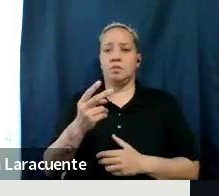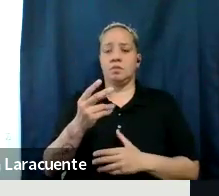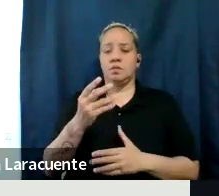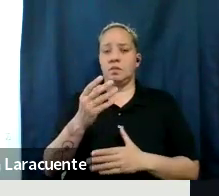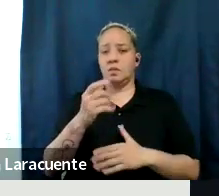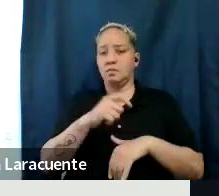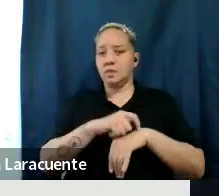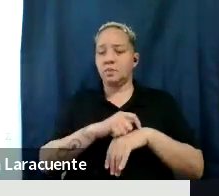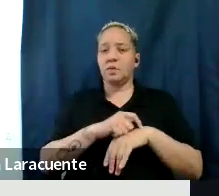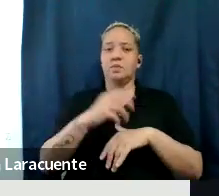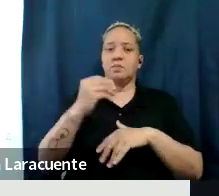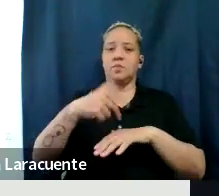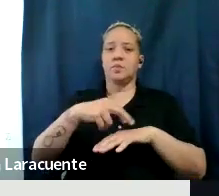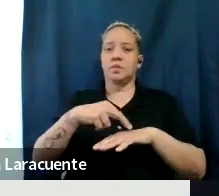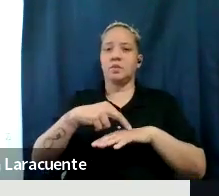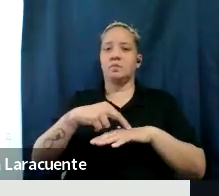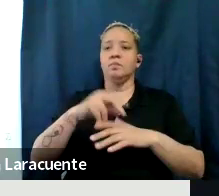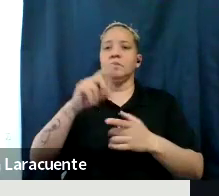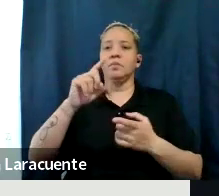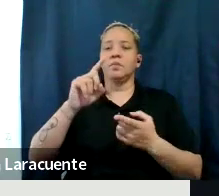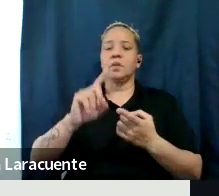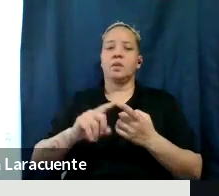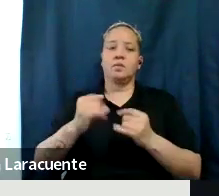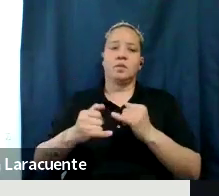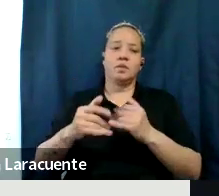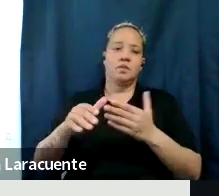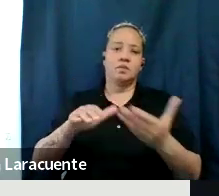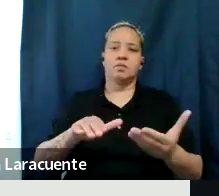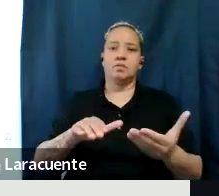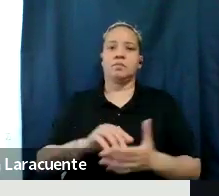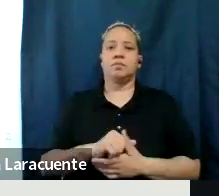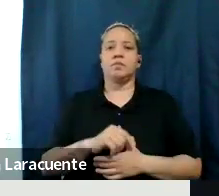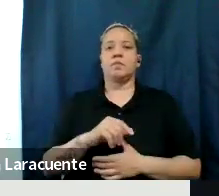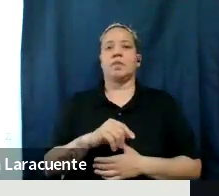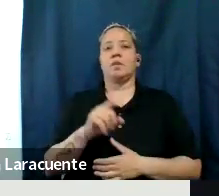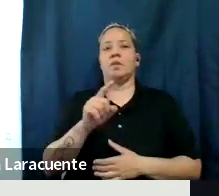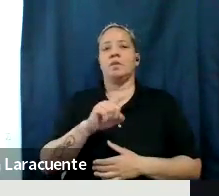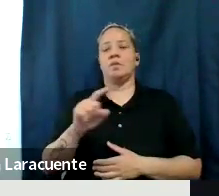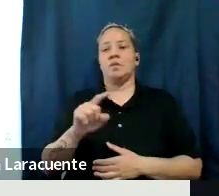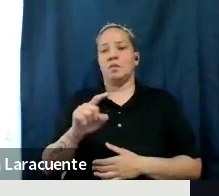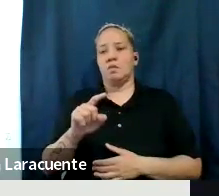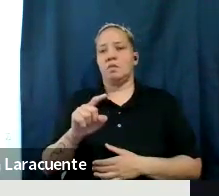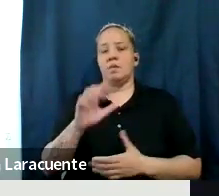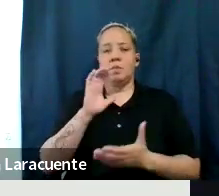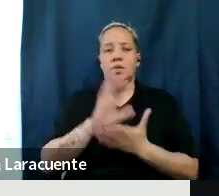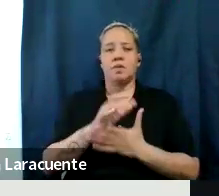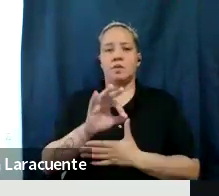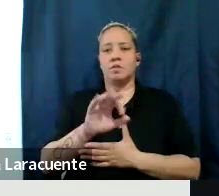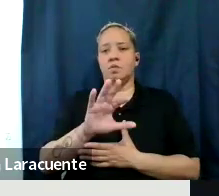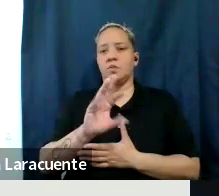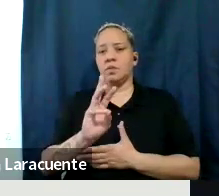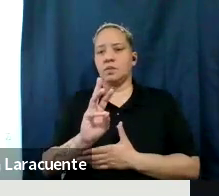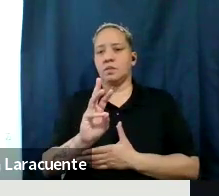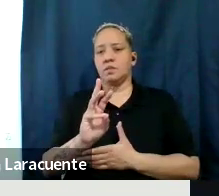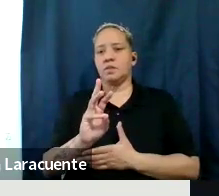Puerto Rico, que llegará hasta el final de sus días, en el caso de Zenobia hasta 1956, y en el caso